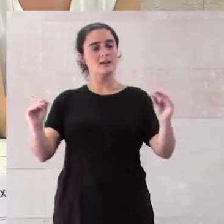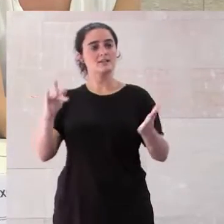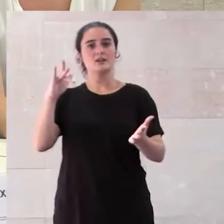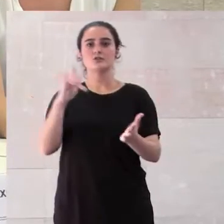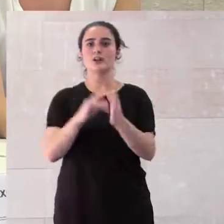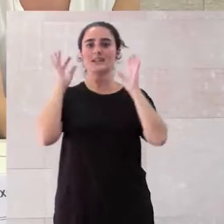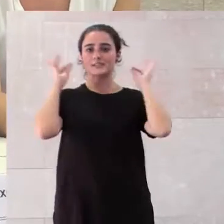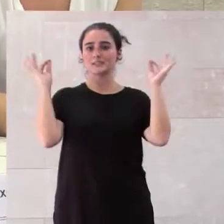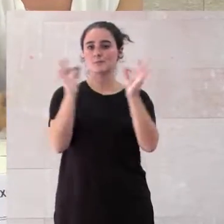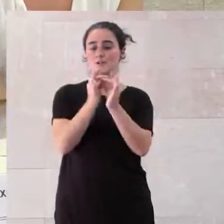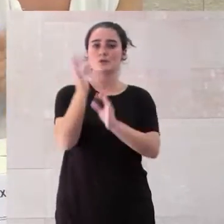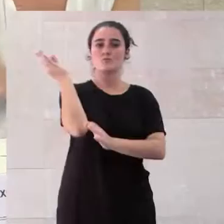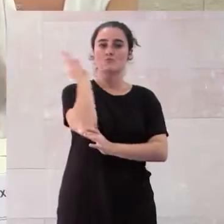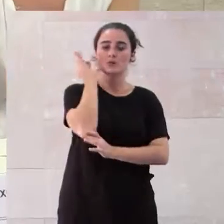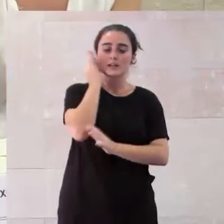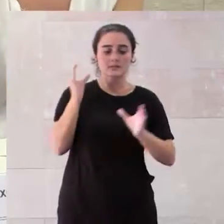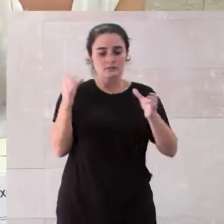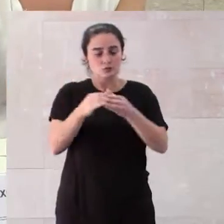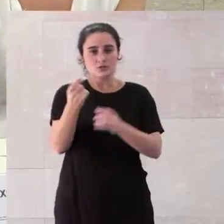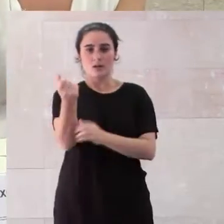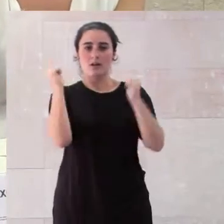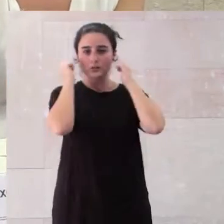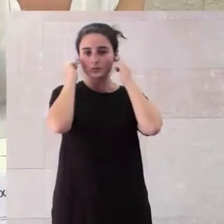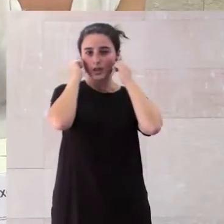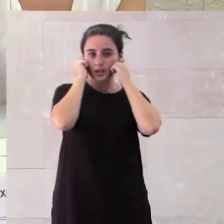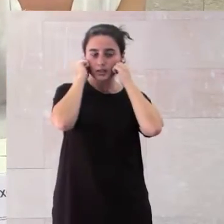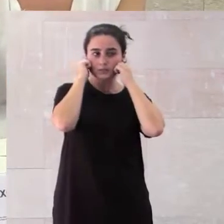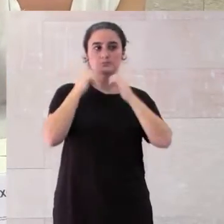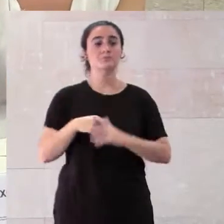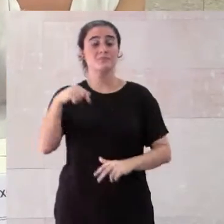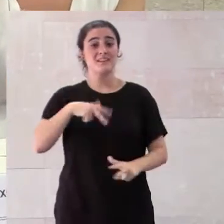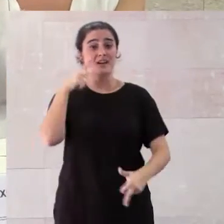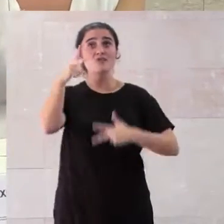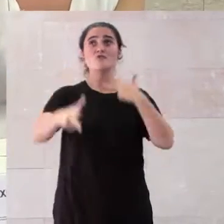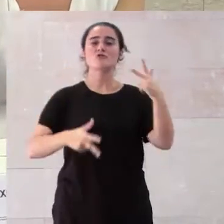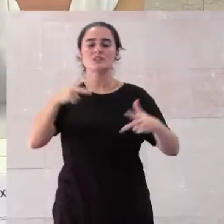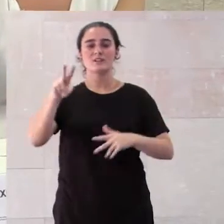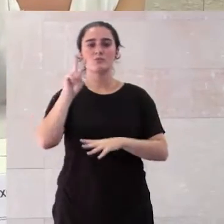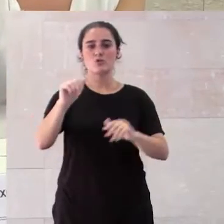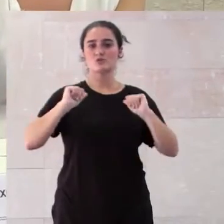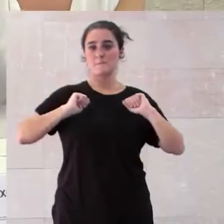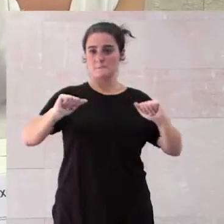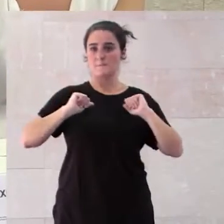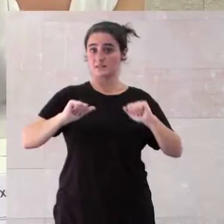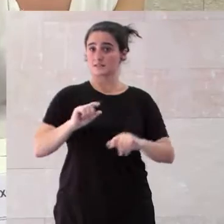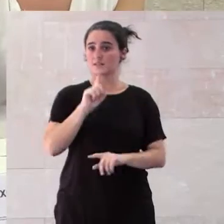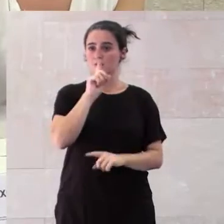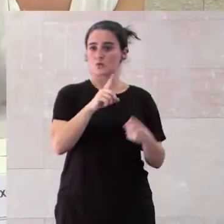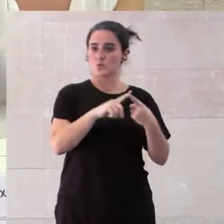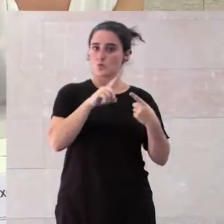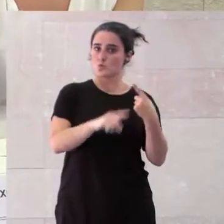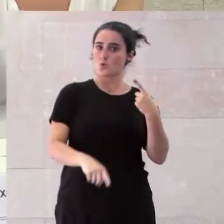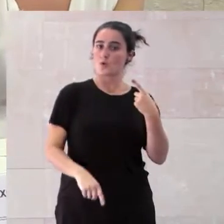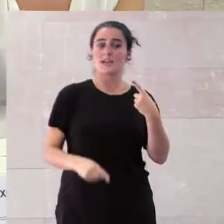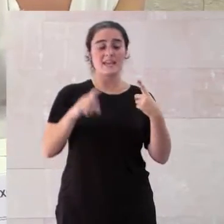género, de mujeres, grupos de estudiantes. En Euskadi tenemos dos másteres, uno de investigación que es